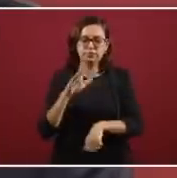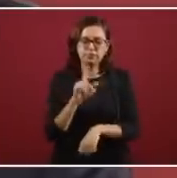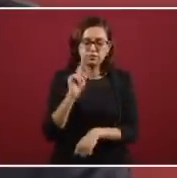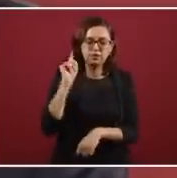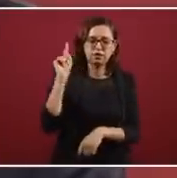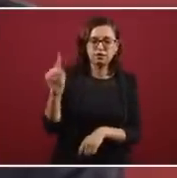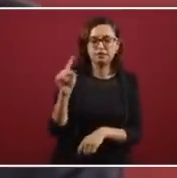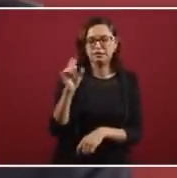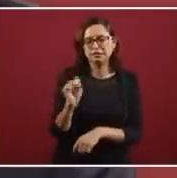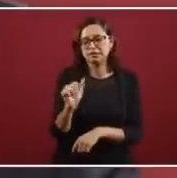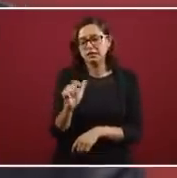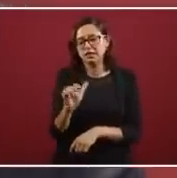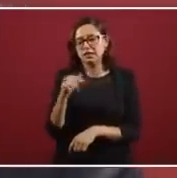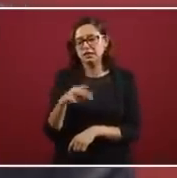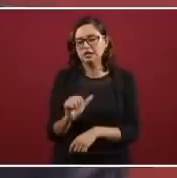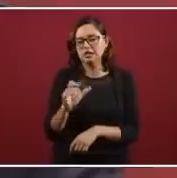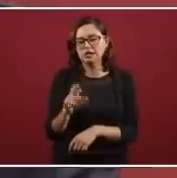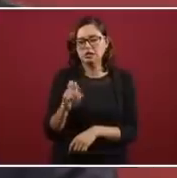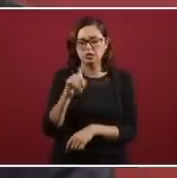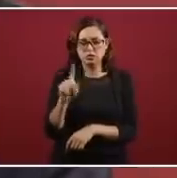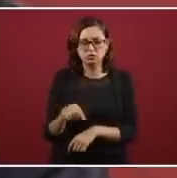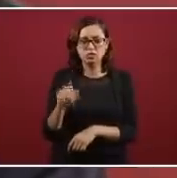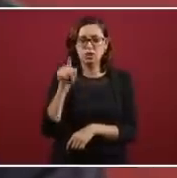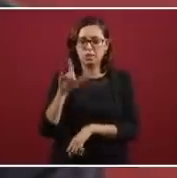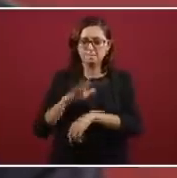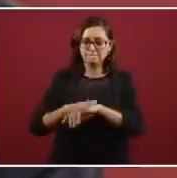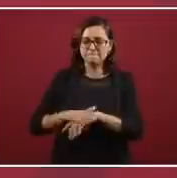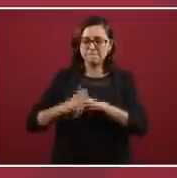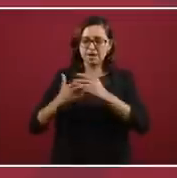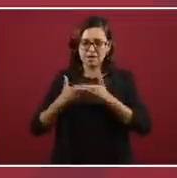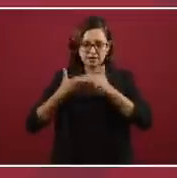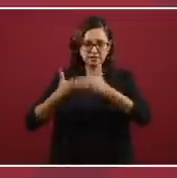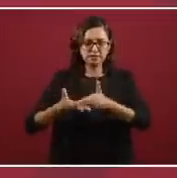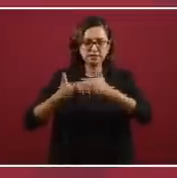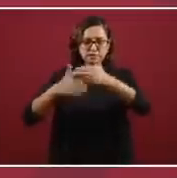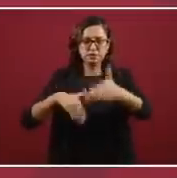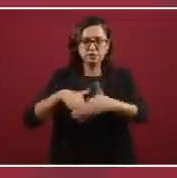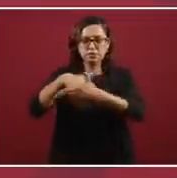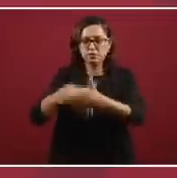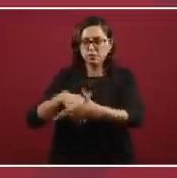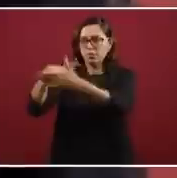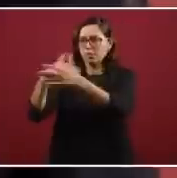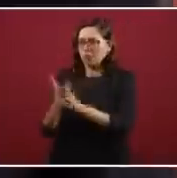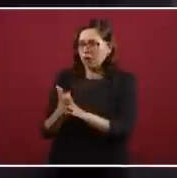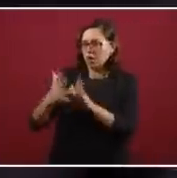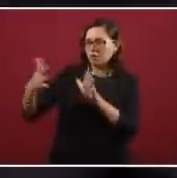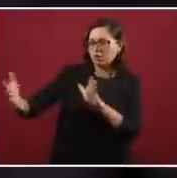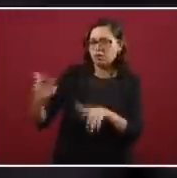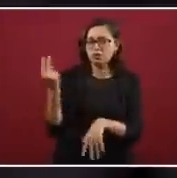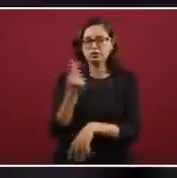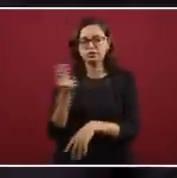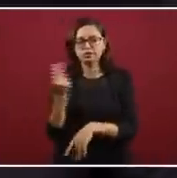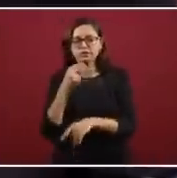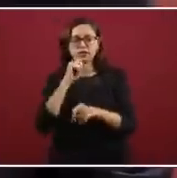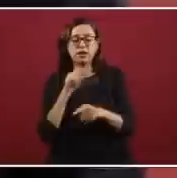Cruz, ya se está licitando para la construcción